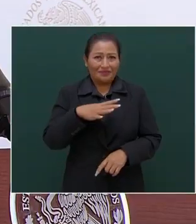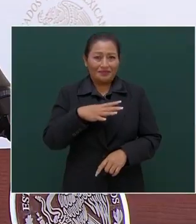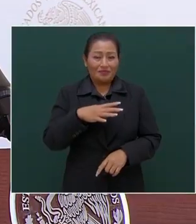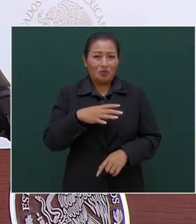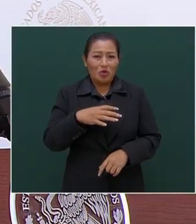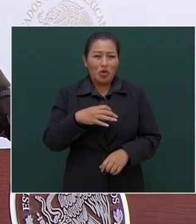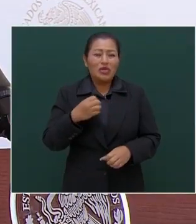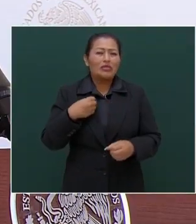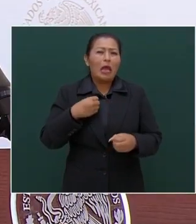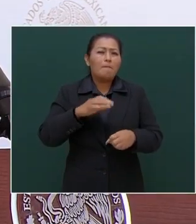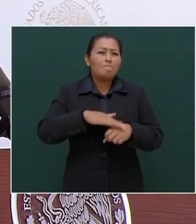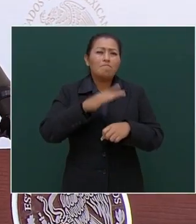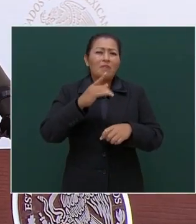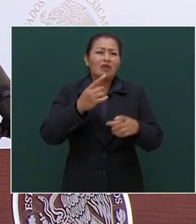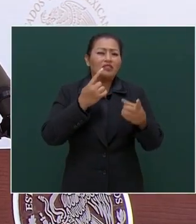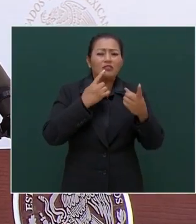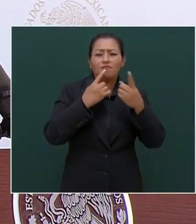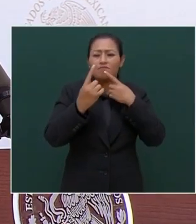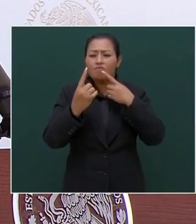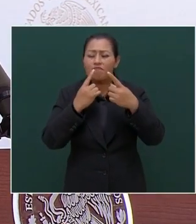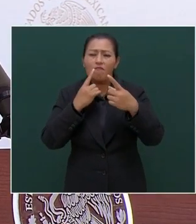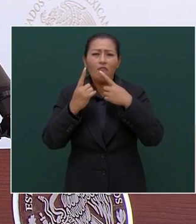hay más diálogo circular.